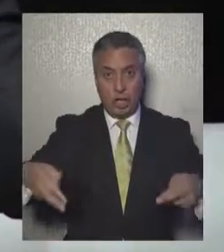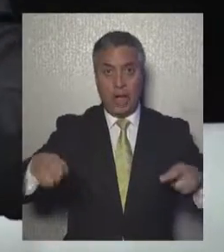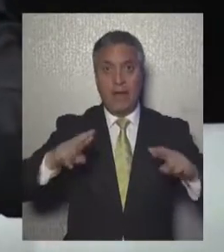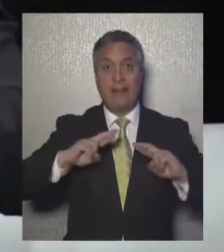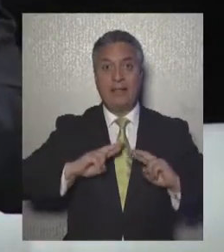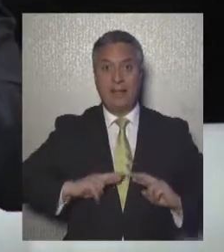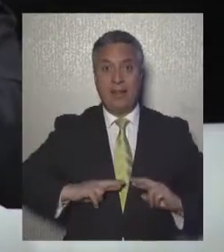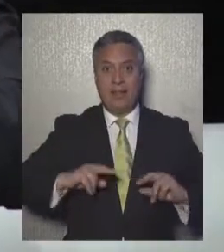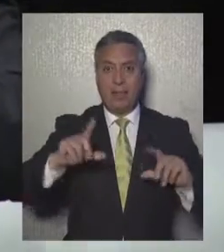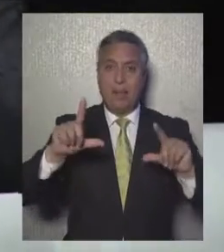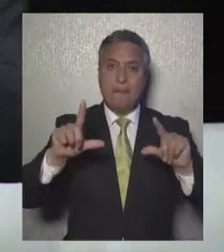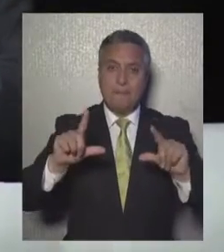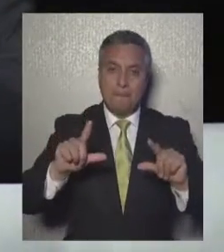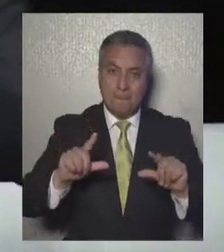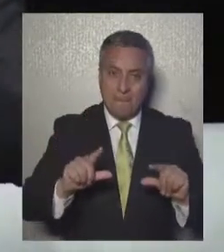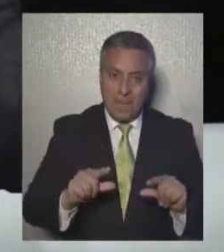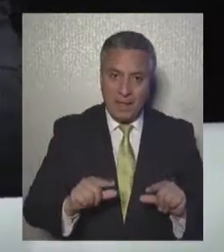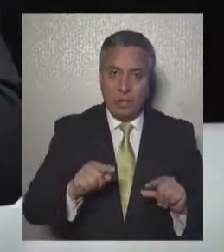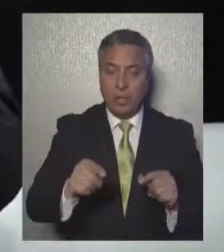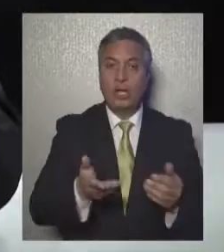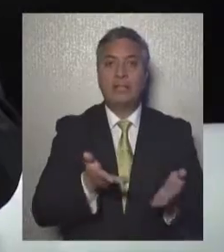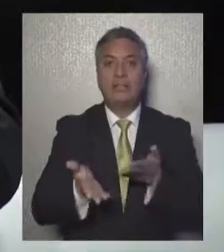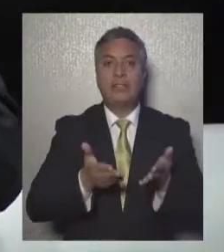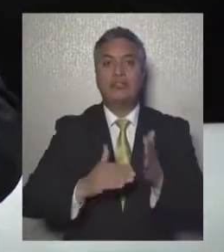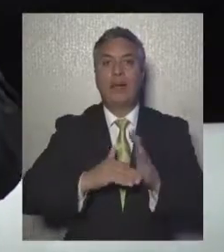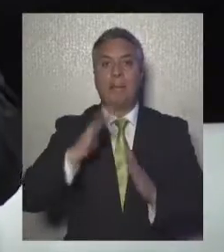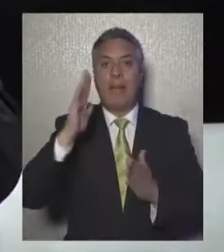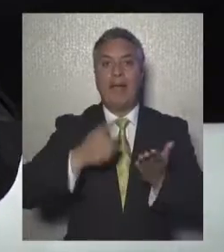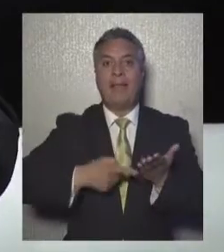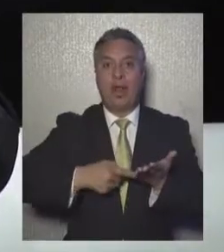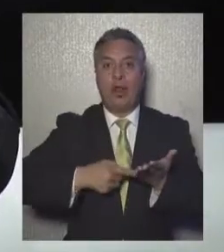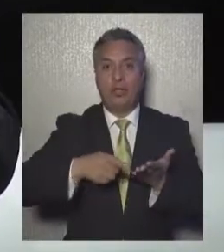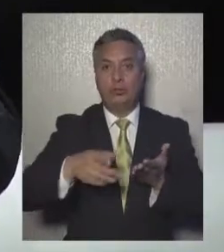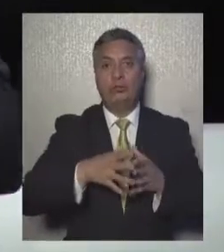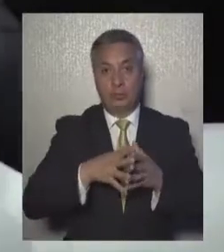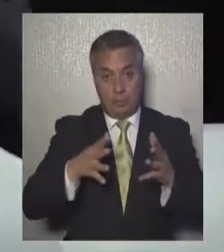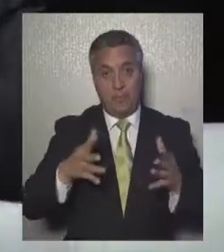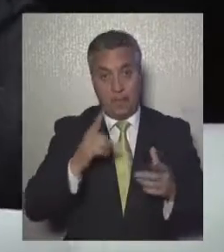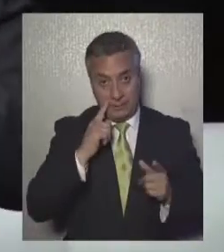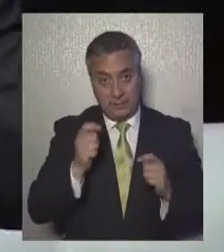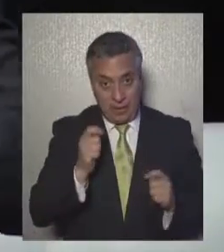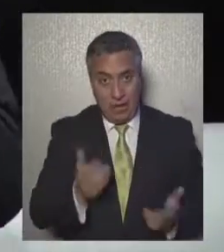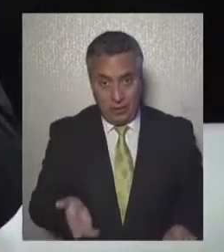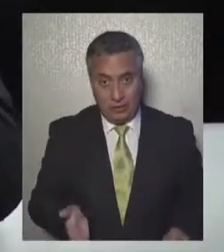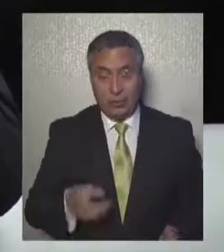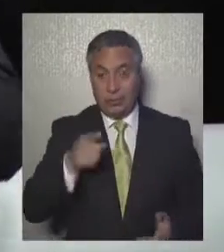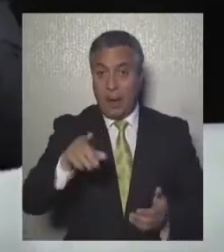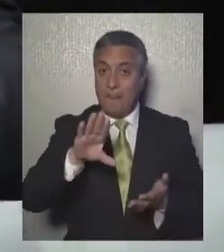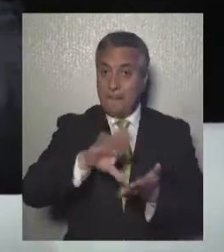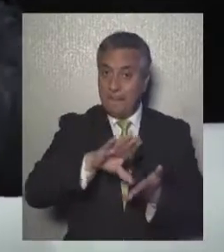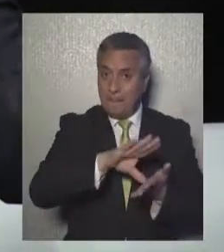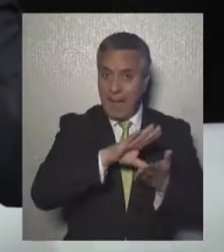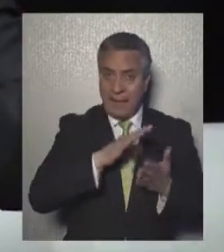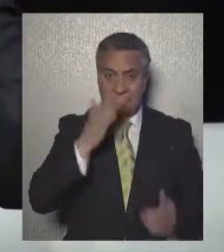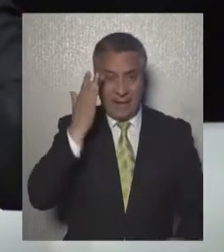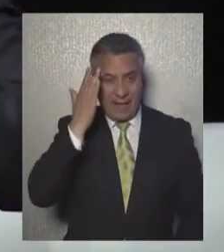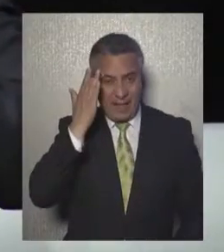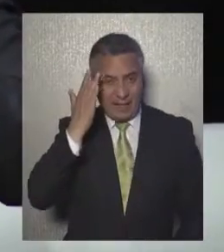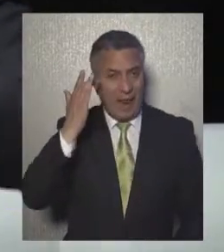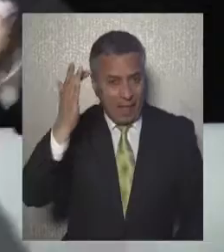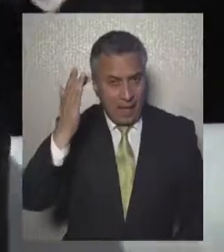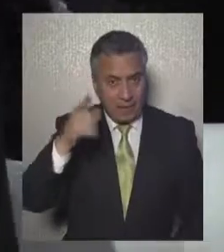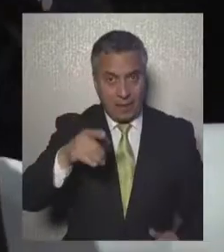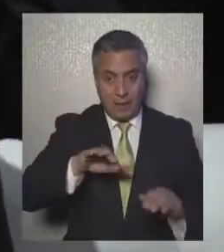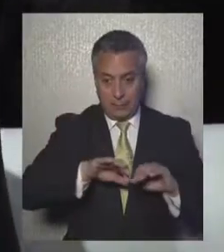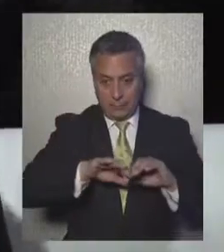más baja que de los servicios más tecnológicos, que son más riesgosos. Y los países inteligentes separaron